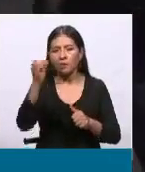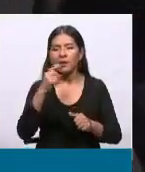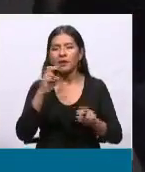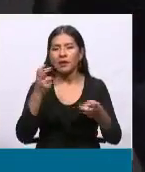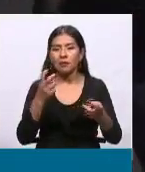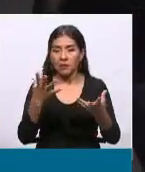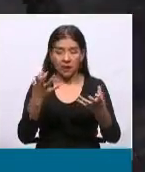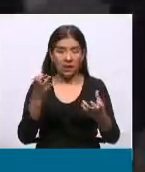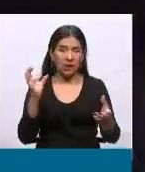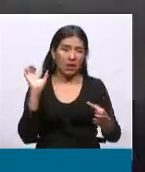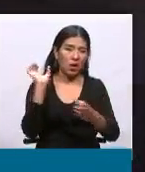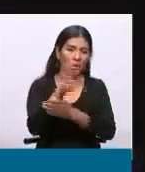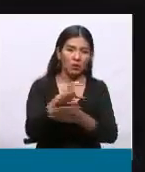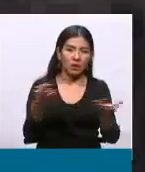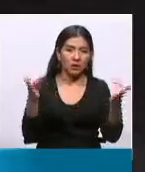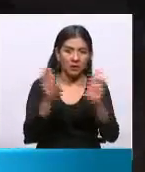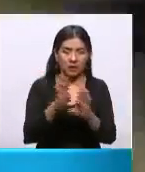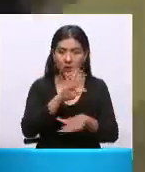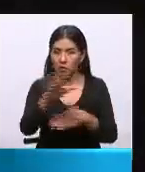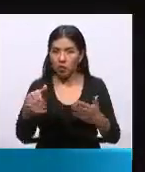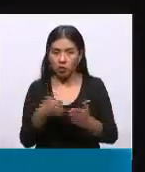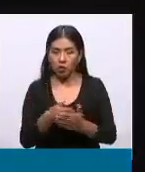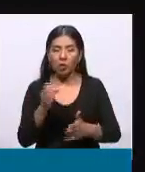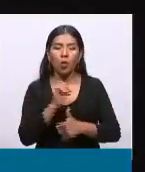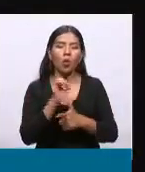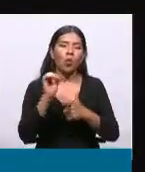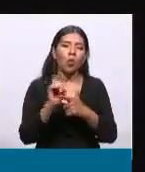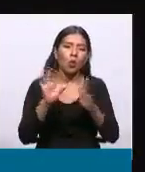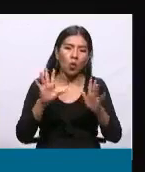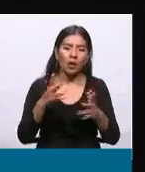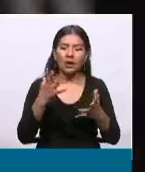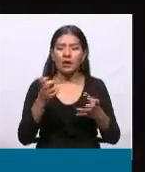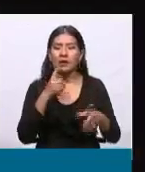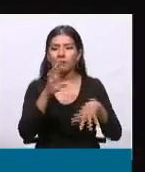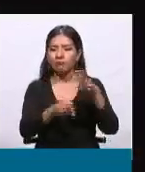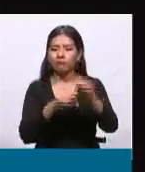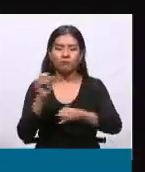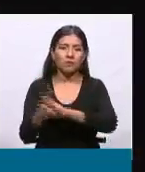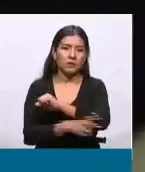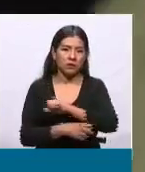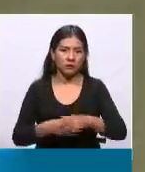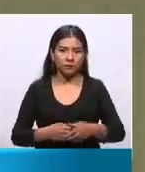hacer cerrar simplemente los puestos o, como alguien decía, saquearlos?